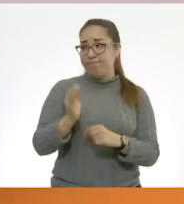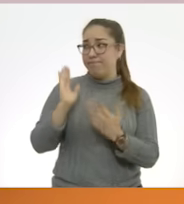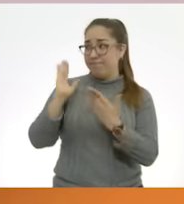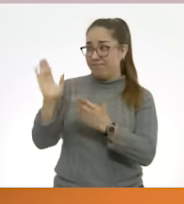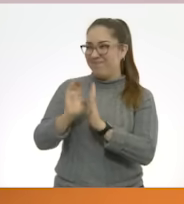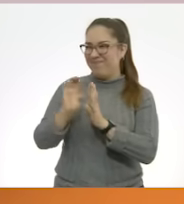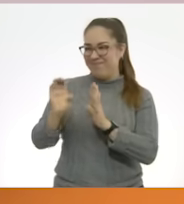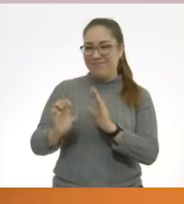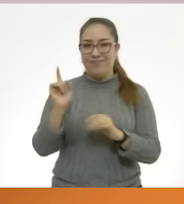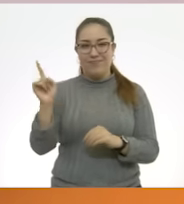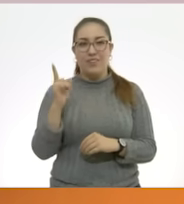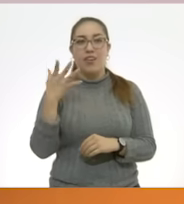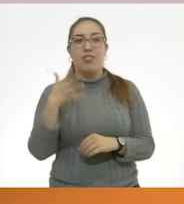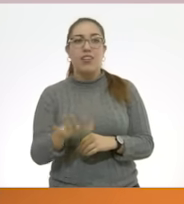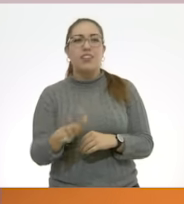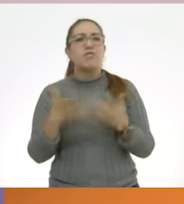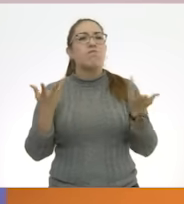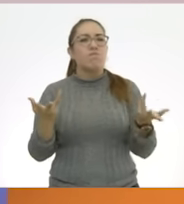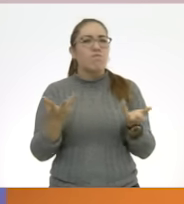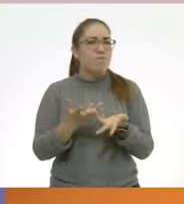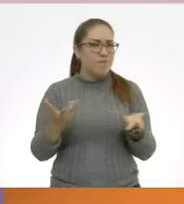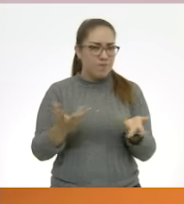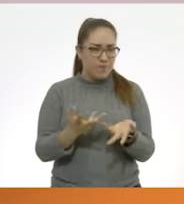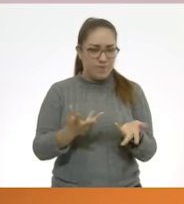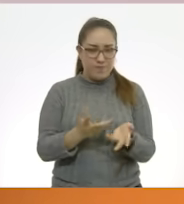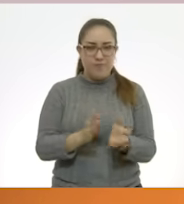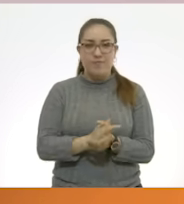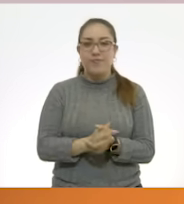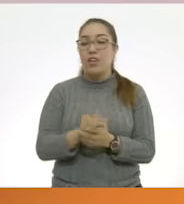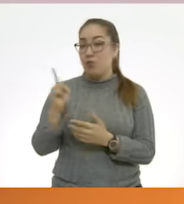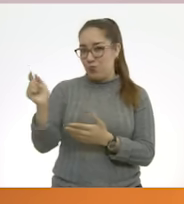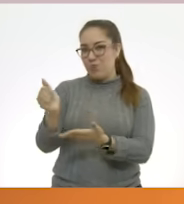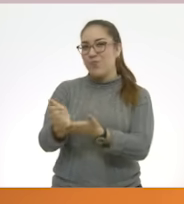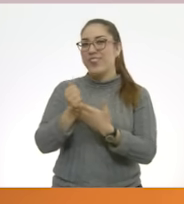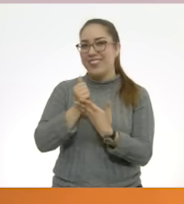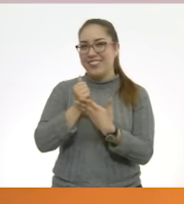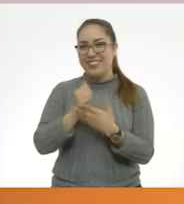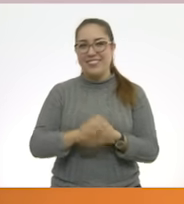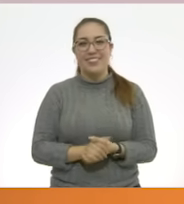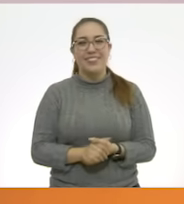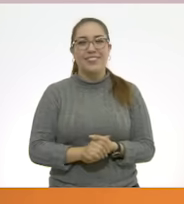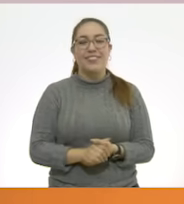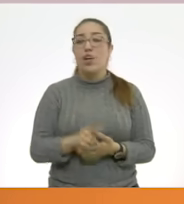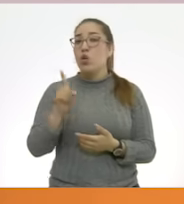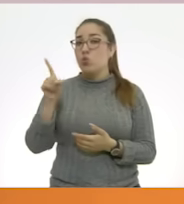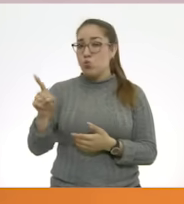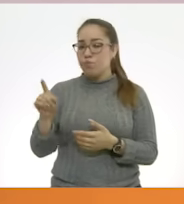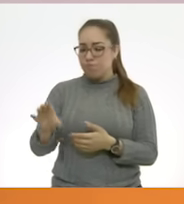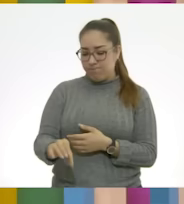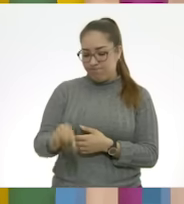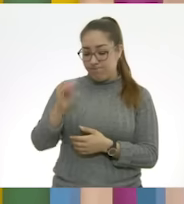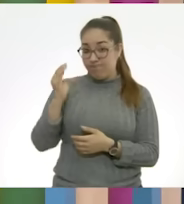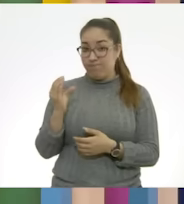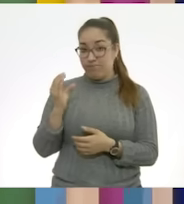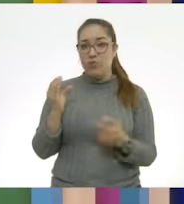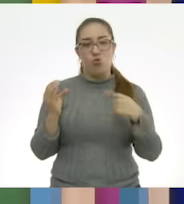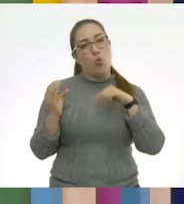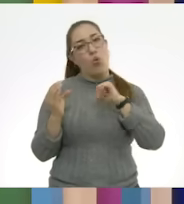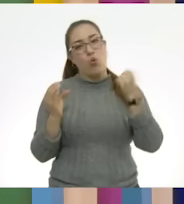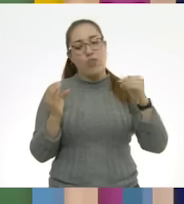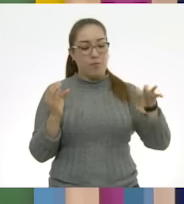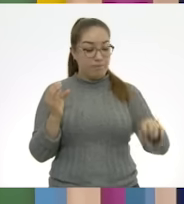tiene un 10. ¿Qué vamos a hacer? Vamos a armarlas. Tú también me vas a ayudar. Sí. Tú sacas una pelotita y yo saco